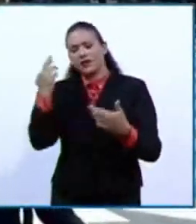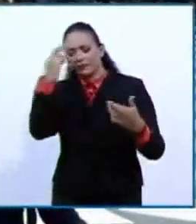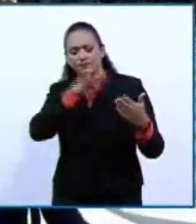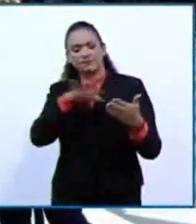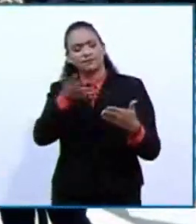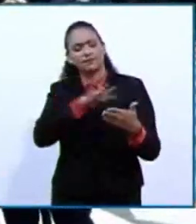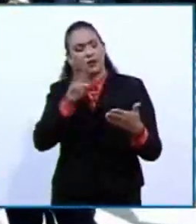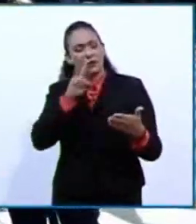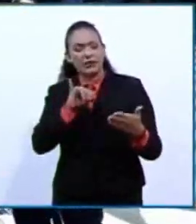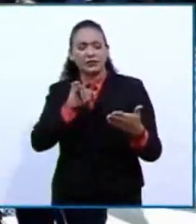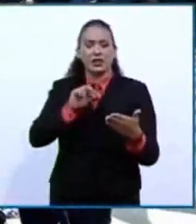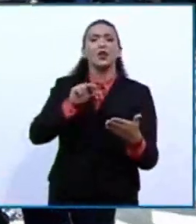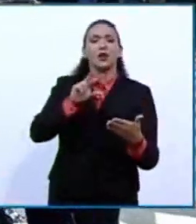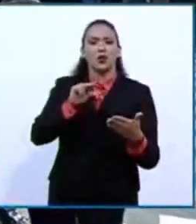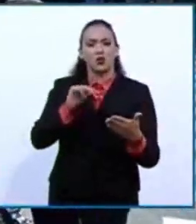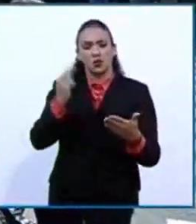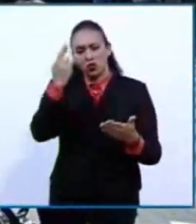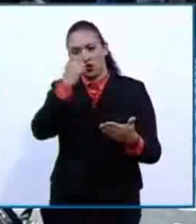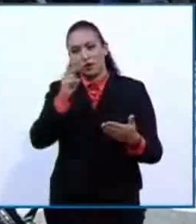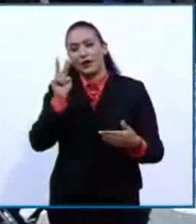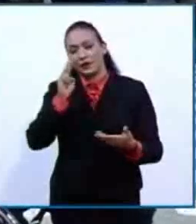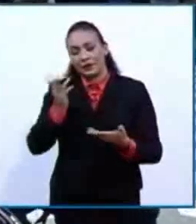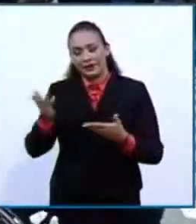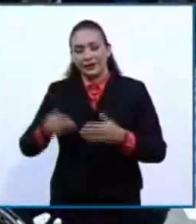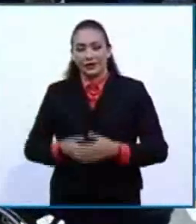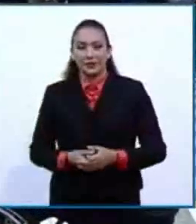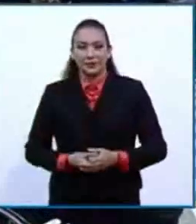turno defina si procede su análisis y discusión.